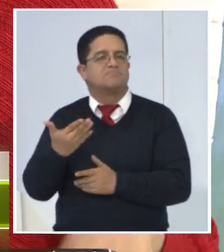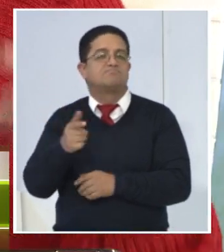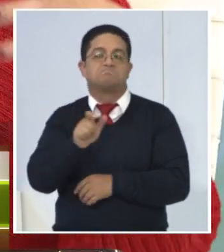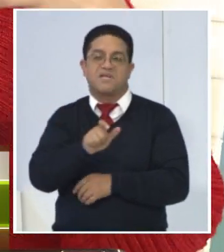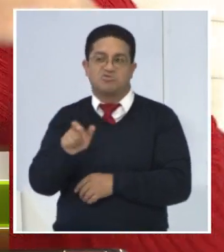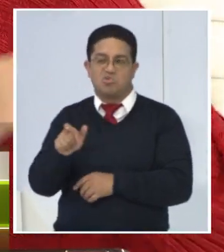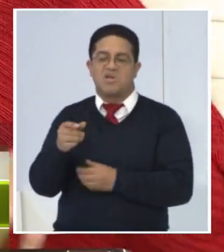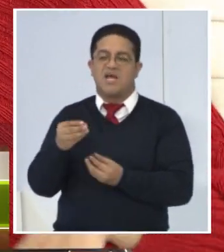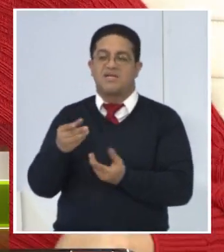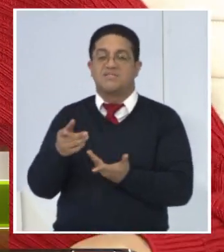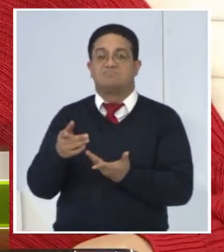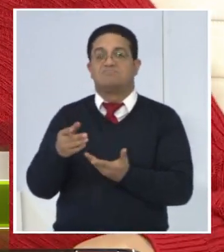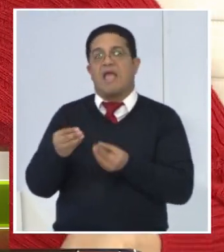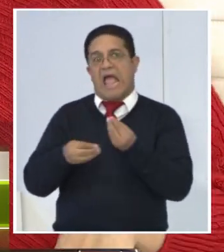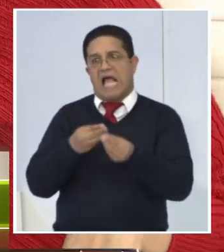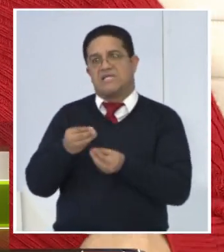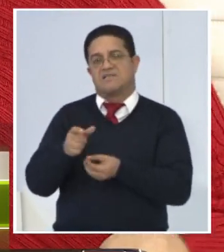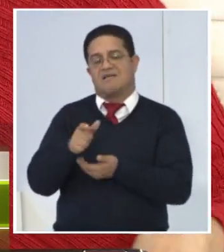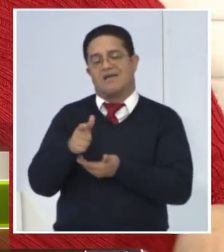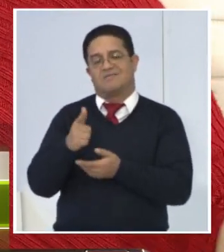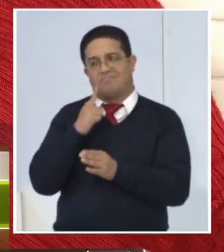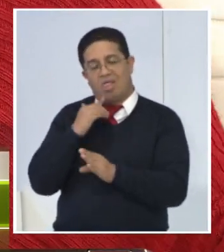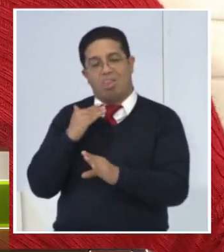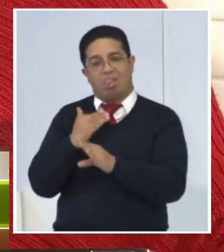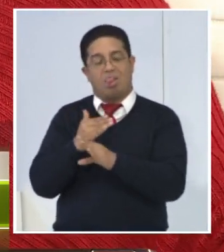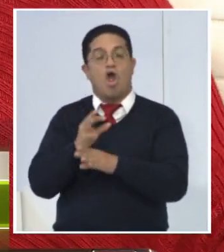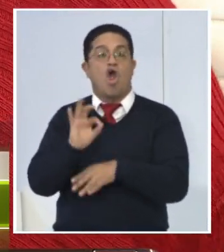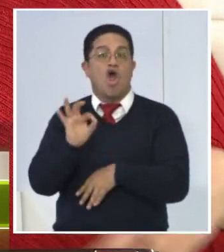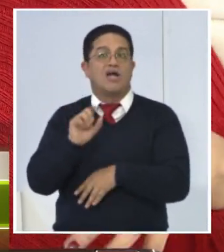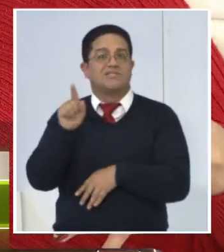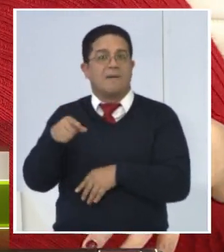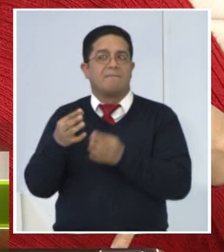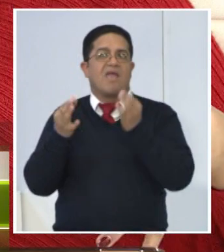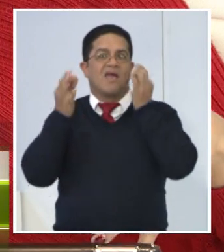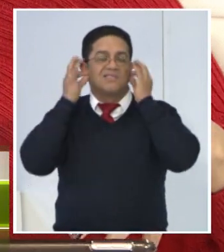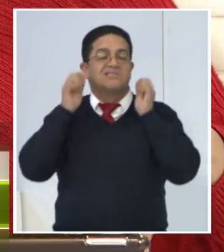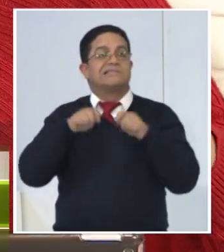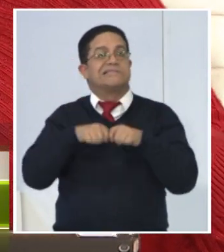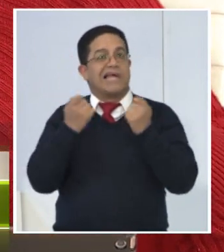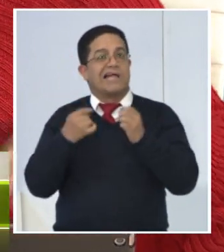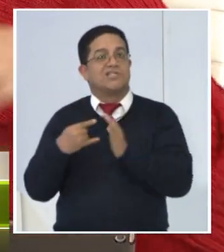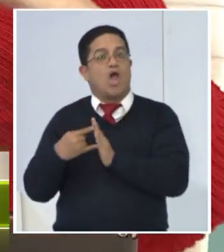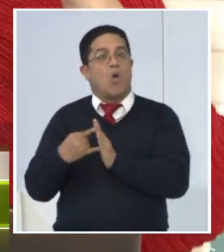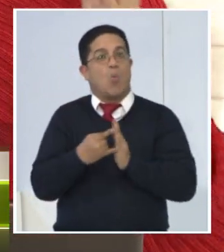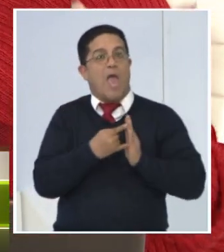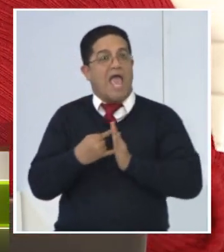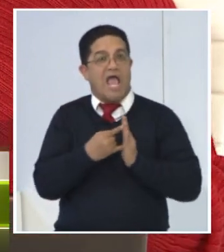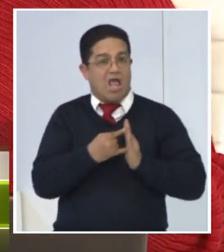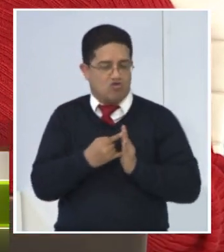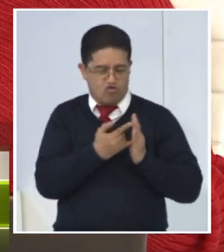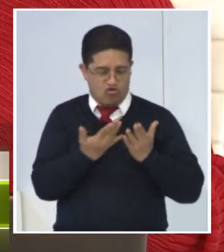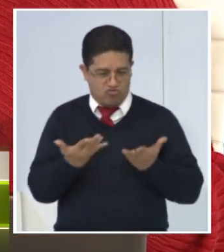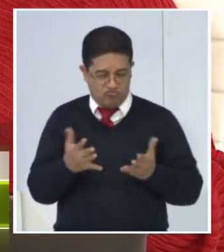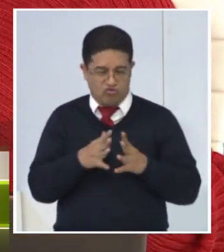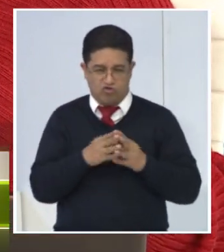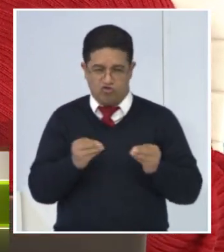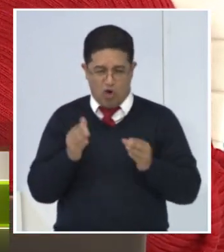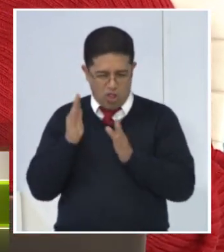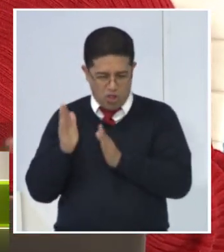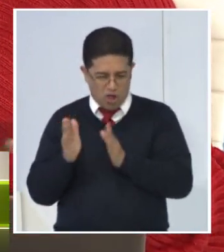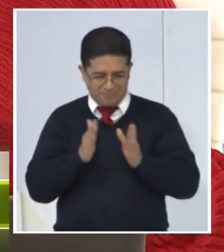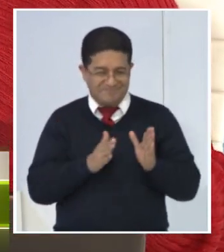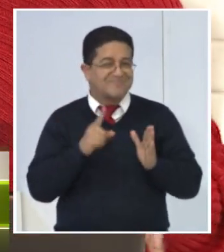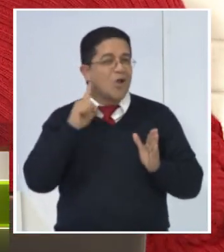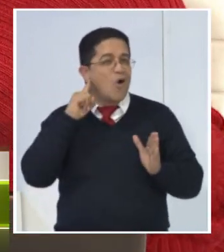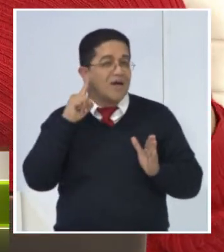esas ondas pueden estar llegando y también impactando directamente en esos huesecillos. y en toda la estructura de nuestro